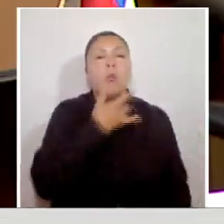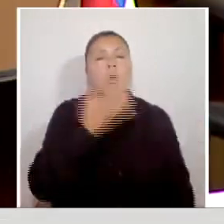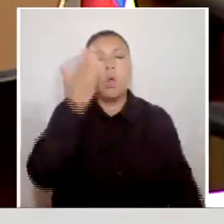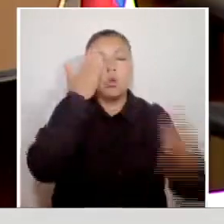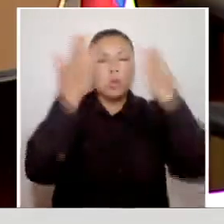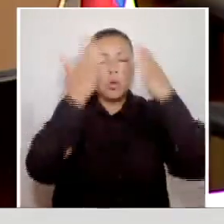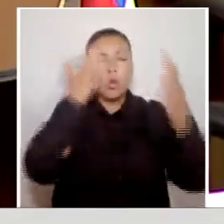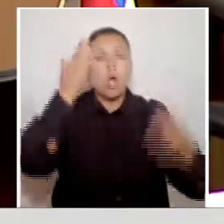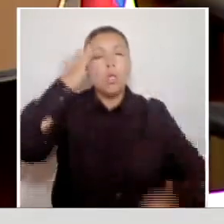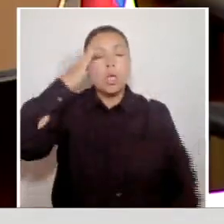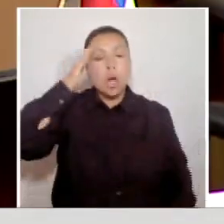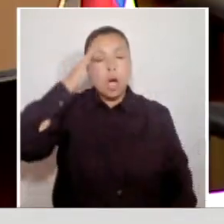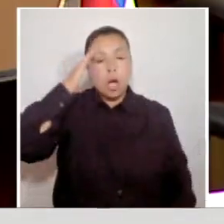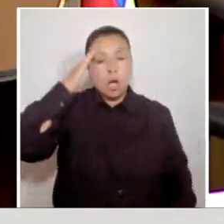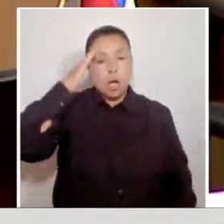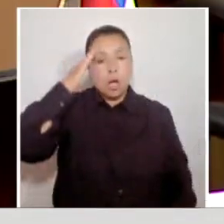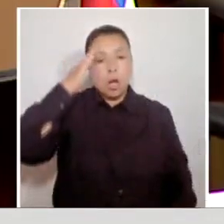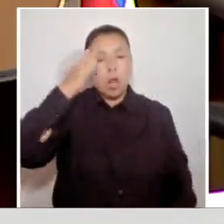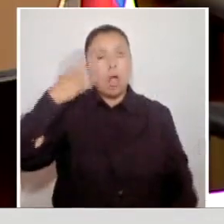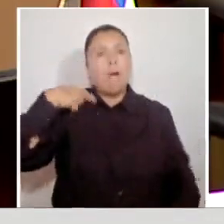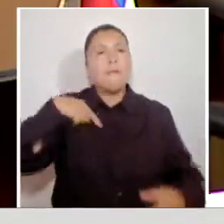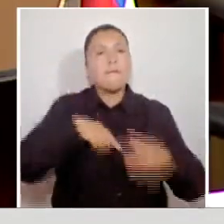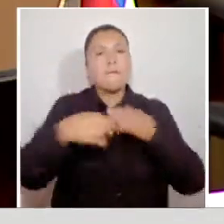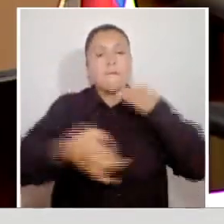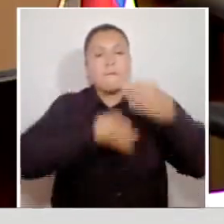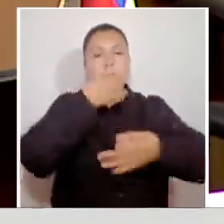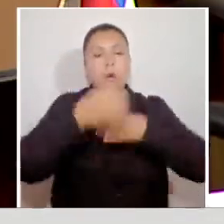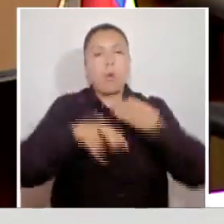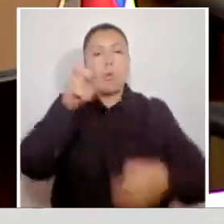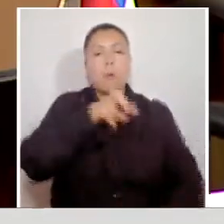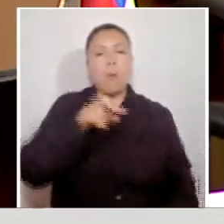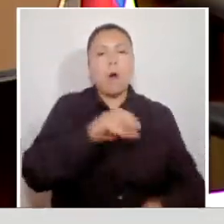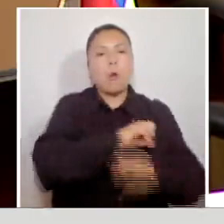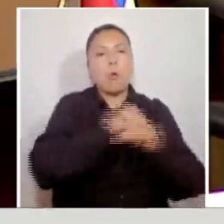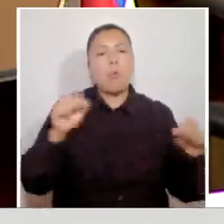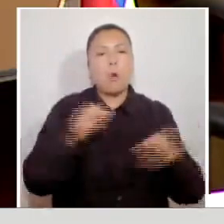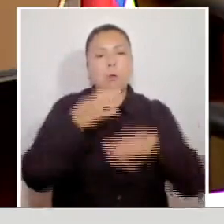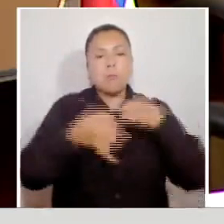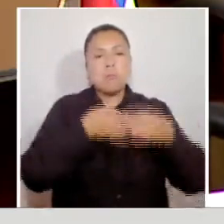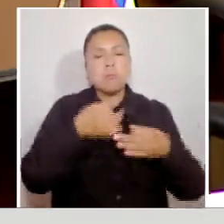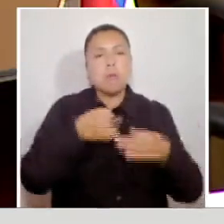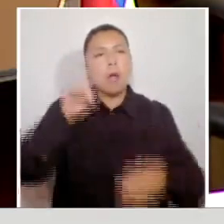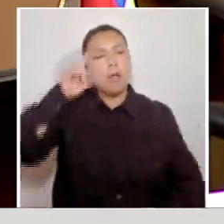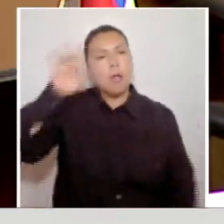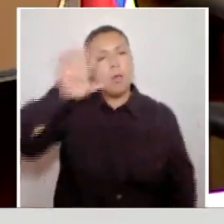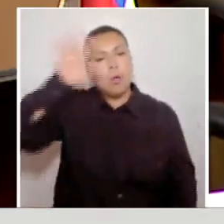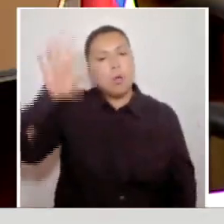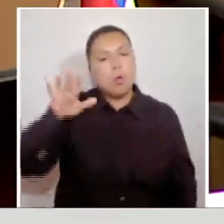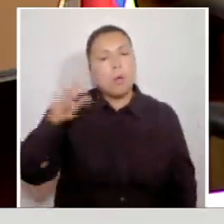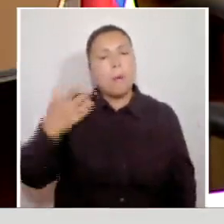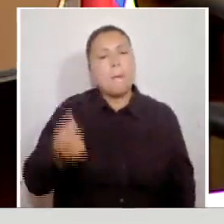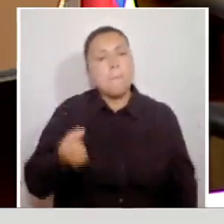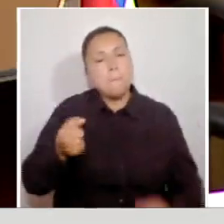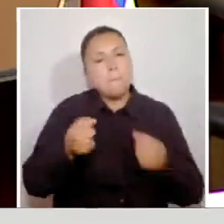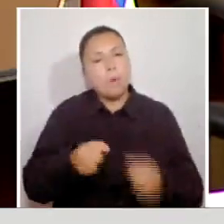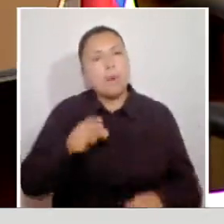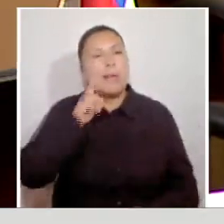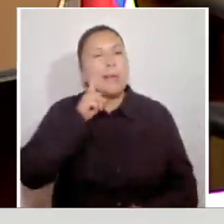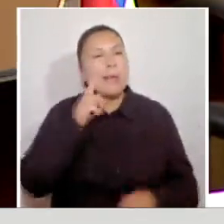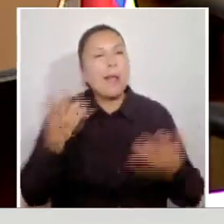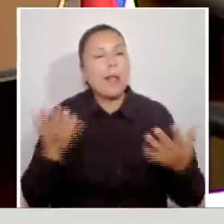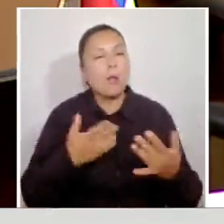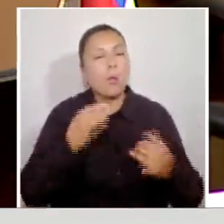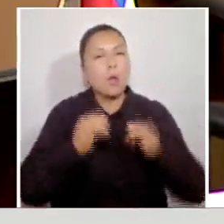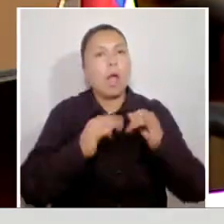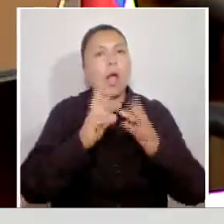psiquiatra va a intervenir de esa forma para que un padre no pueda ver a un hijo puede estar ideologizado puede tener algún algún tipo de relación a